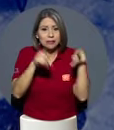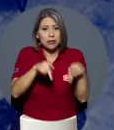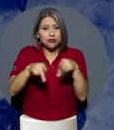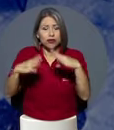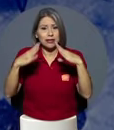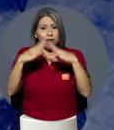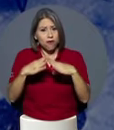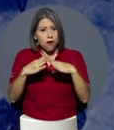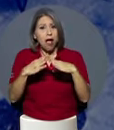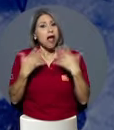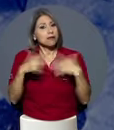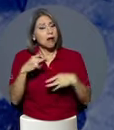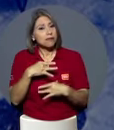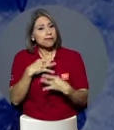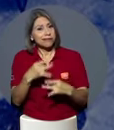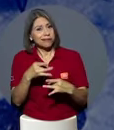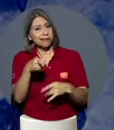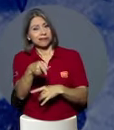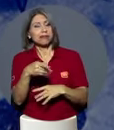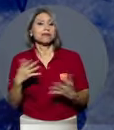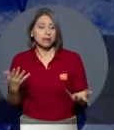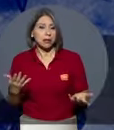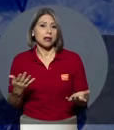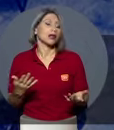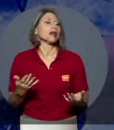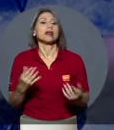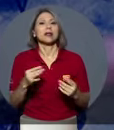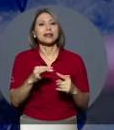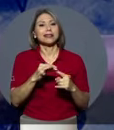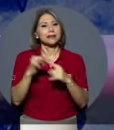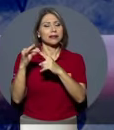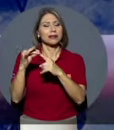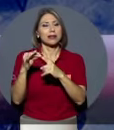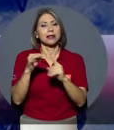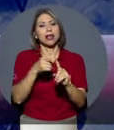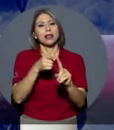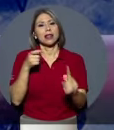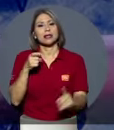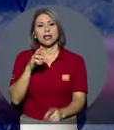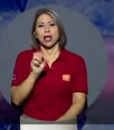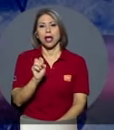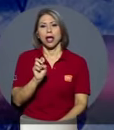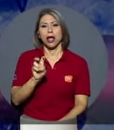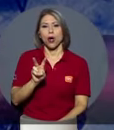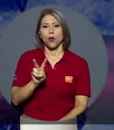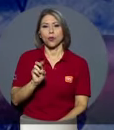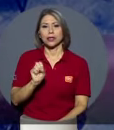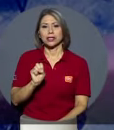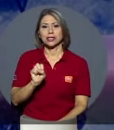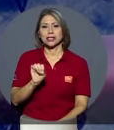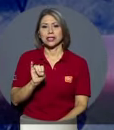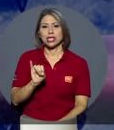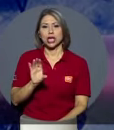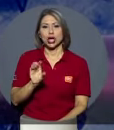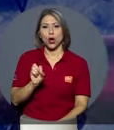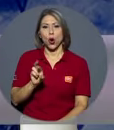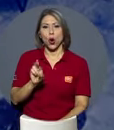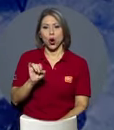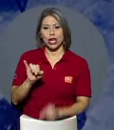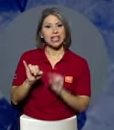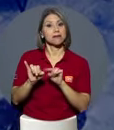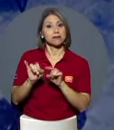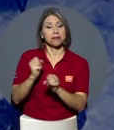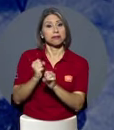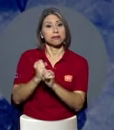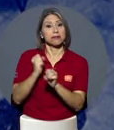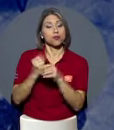hemos vuelto a interesar en el tema y sobre todo desde el OBSICORI pues están haciendo un trabajo bien importante en esta